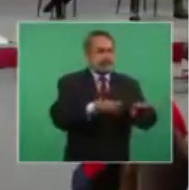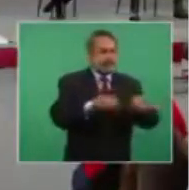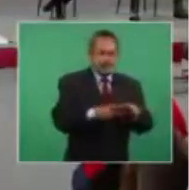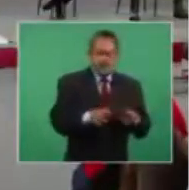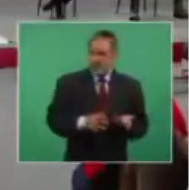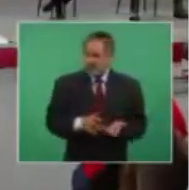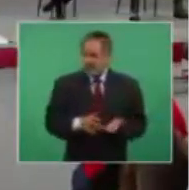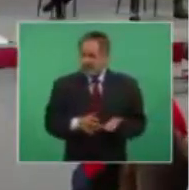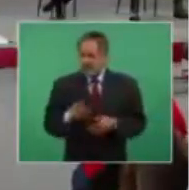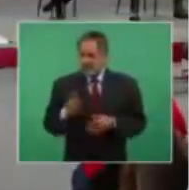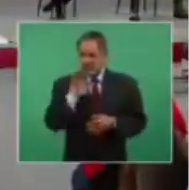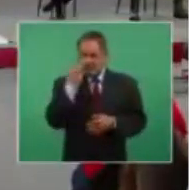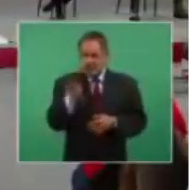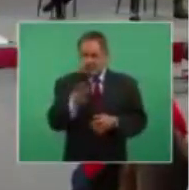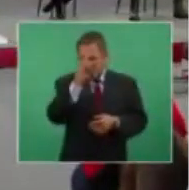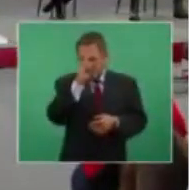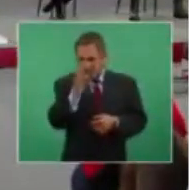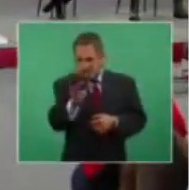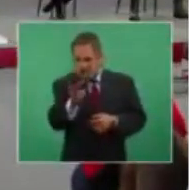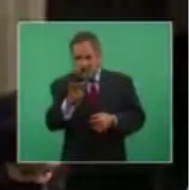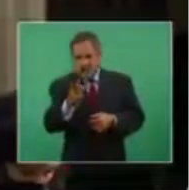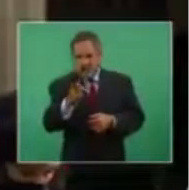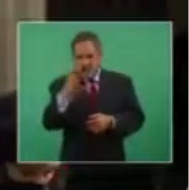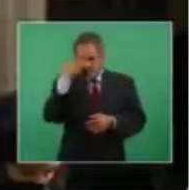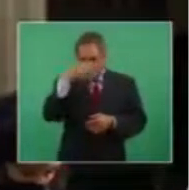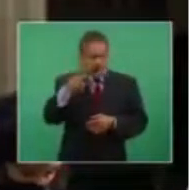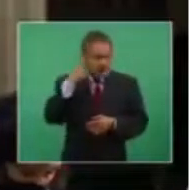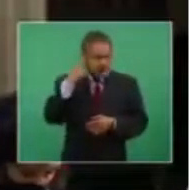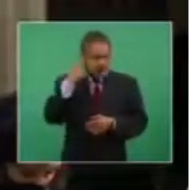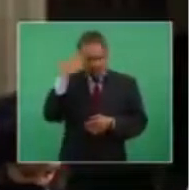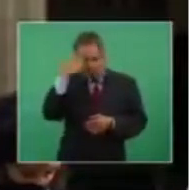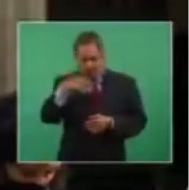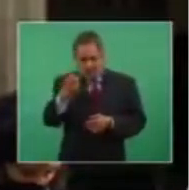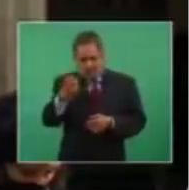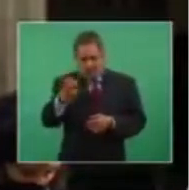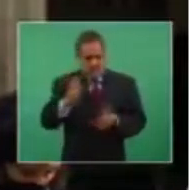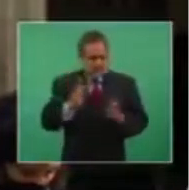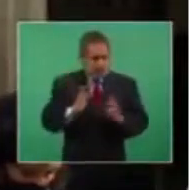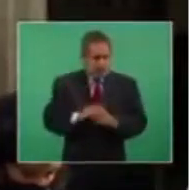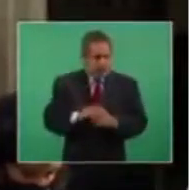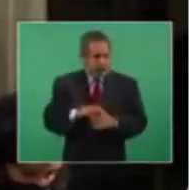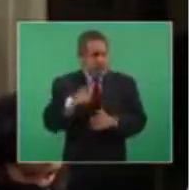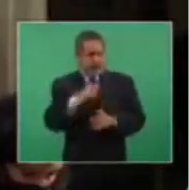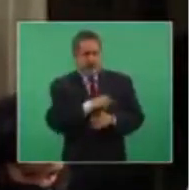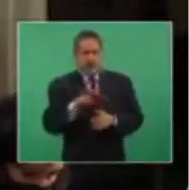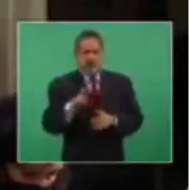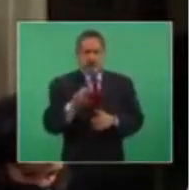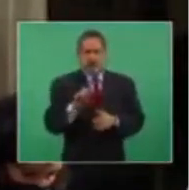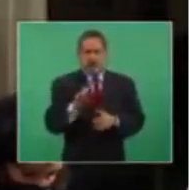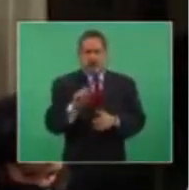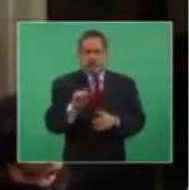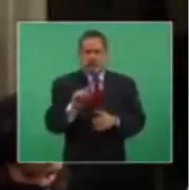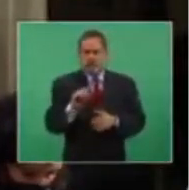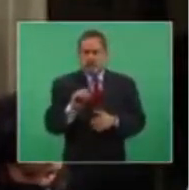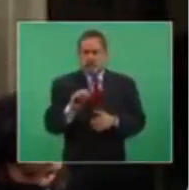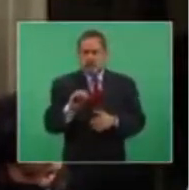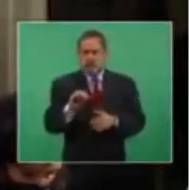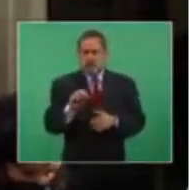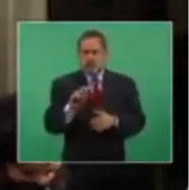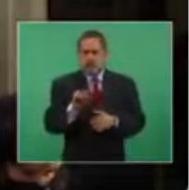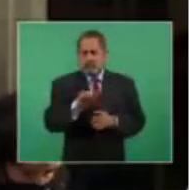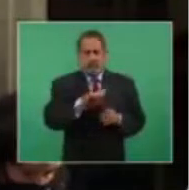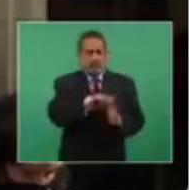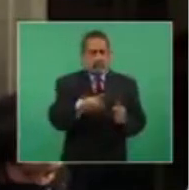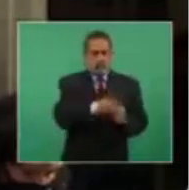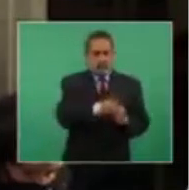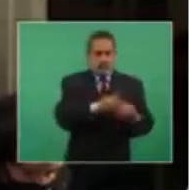usted, primero, si tenía conocimiento de que Roberto Madrazo está detrás